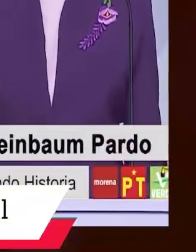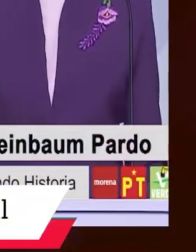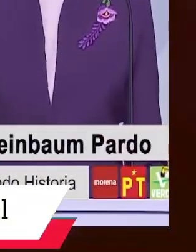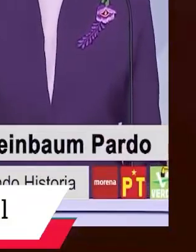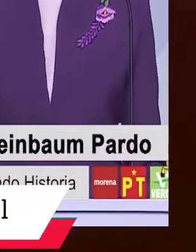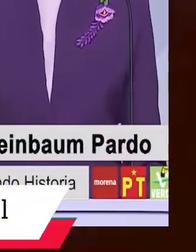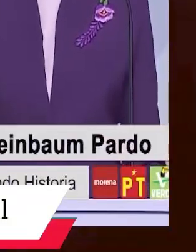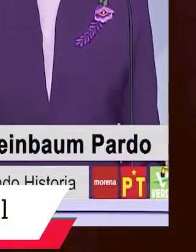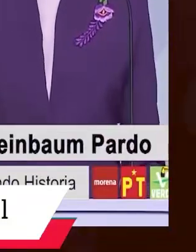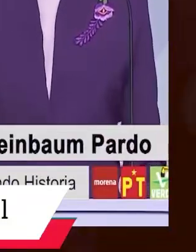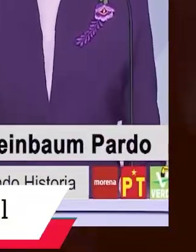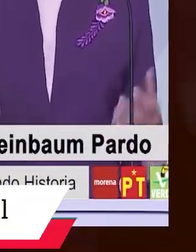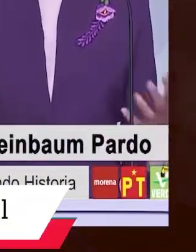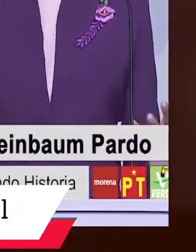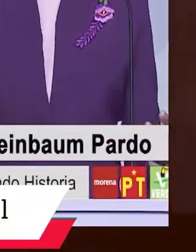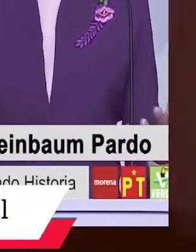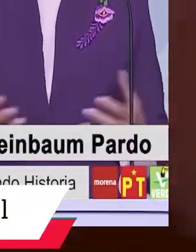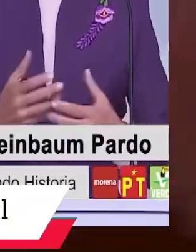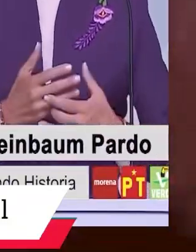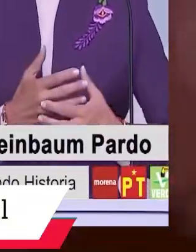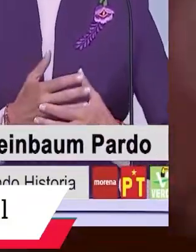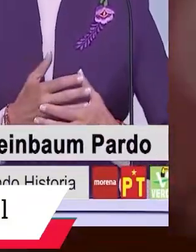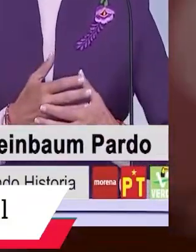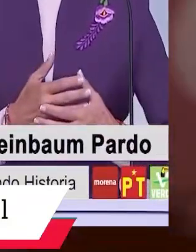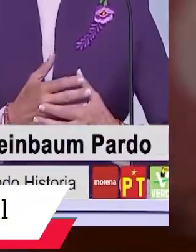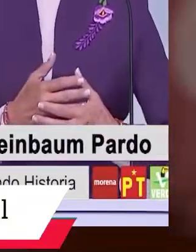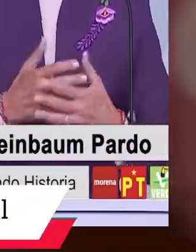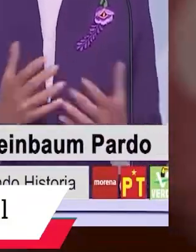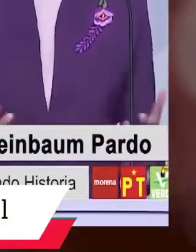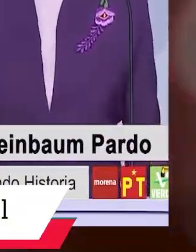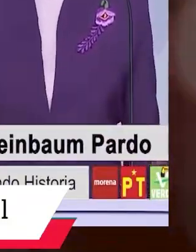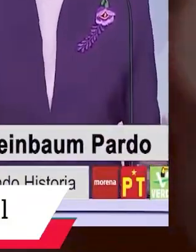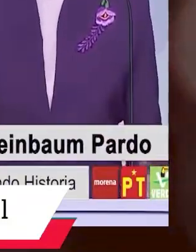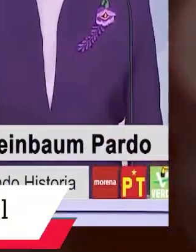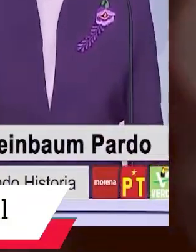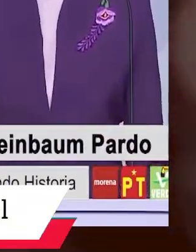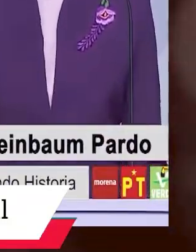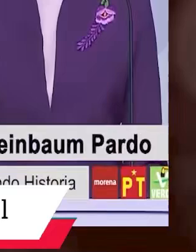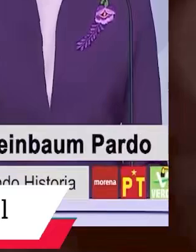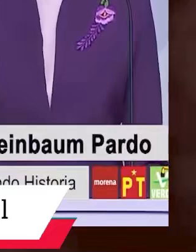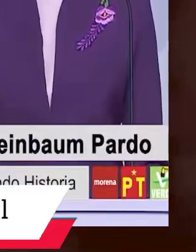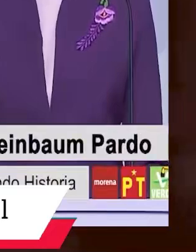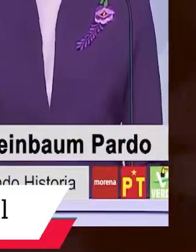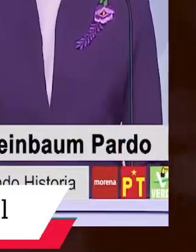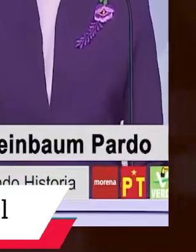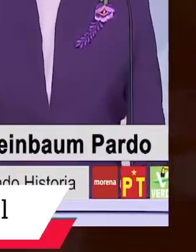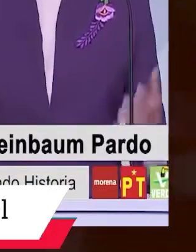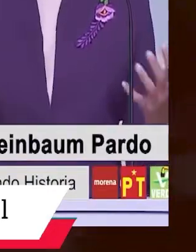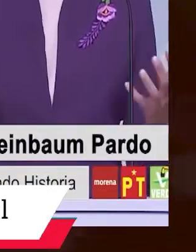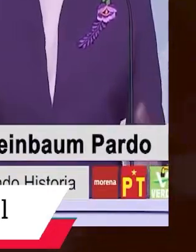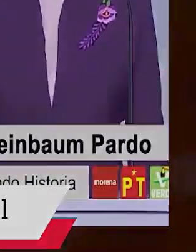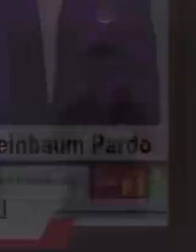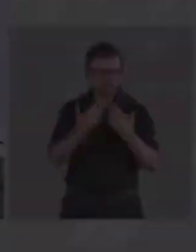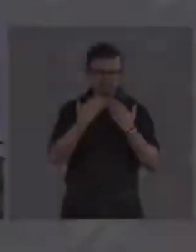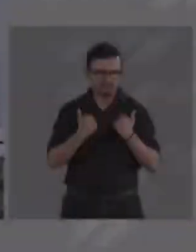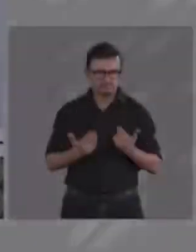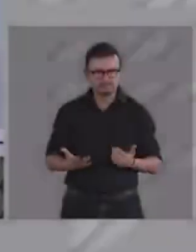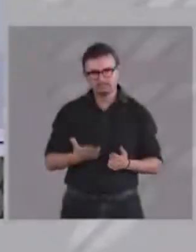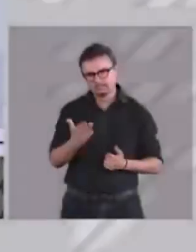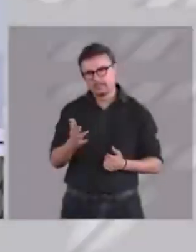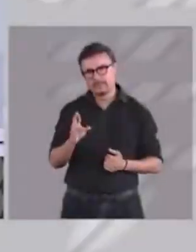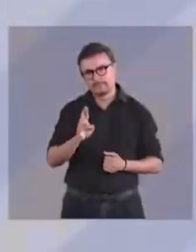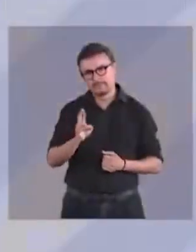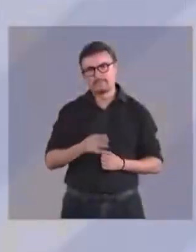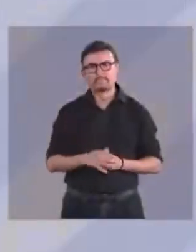que tuvieron ambas al Vaticano. La doctora Sheinbaum indicó que nuevamente no iba a caer en la provocación. Vamos a verlo. Hablando